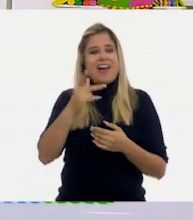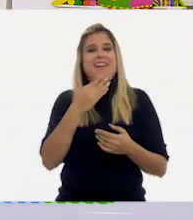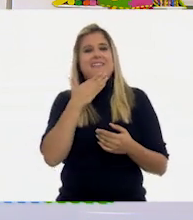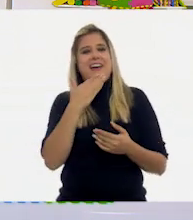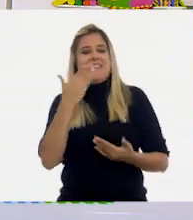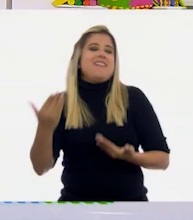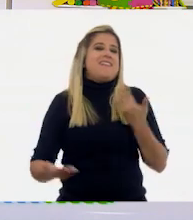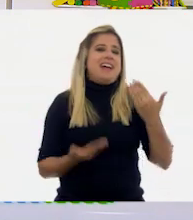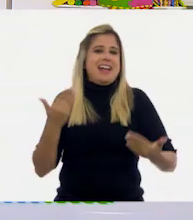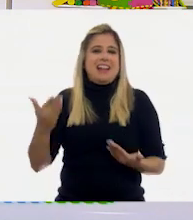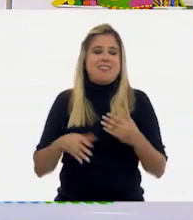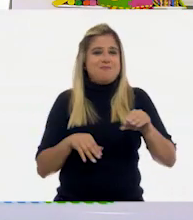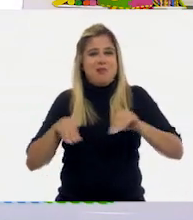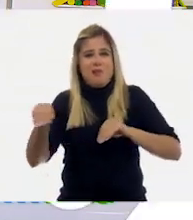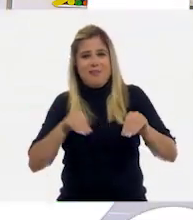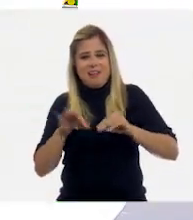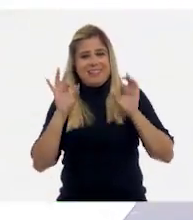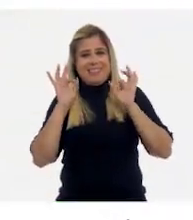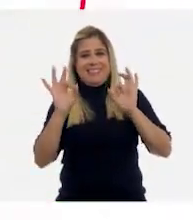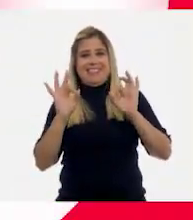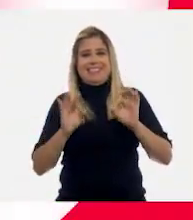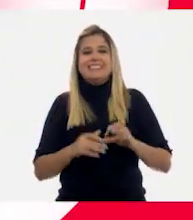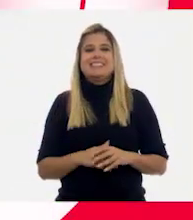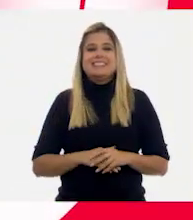Go, catajayo. Muy bien.